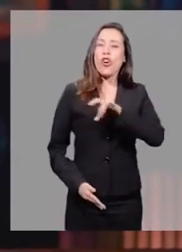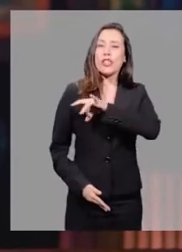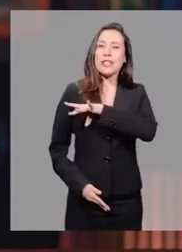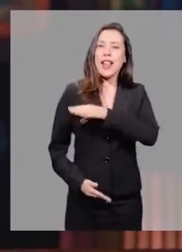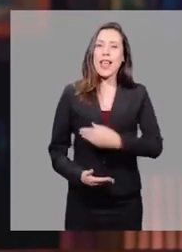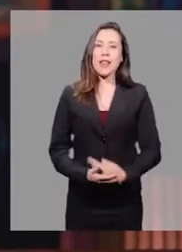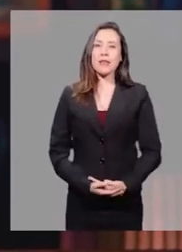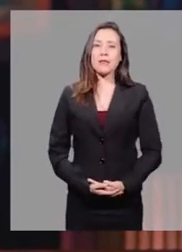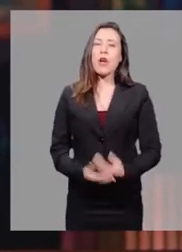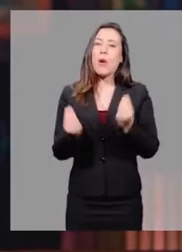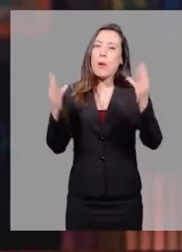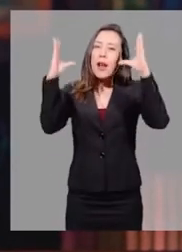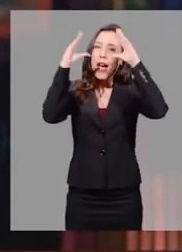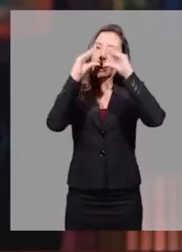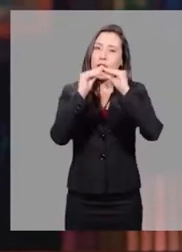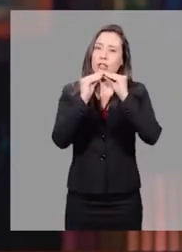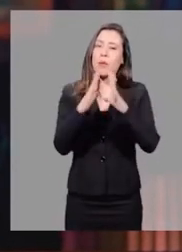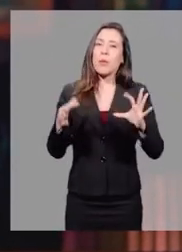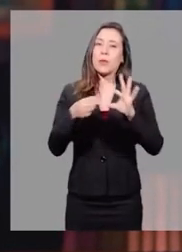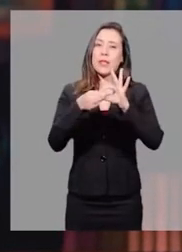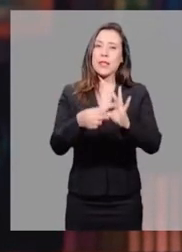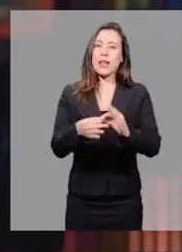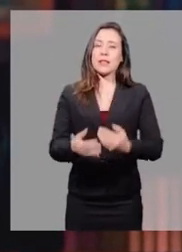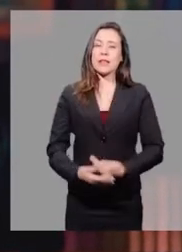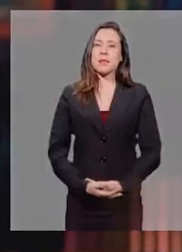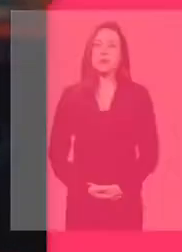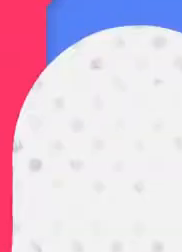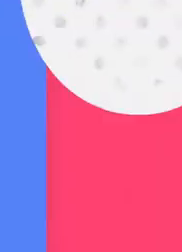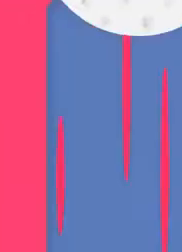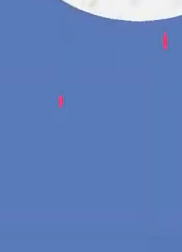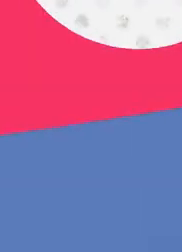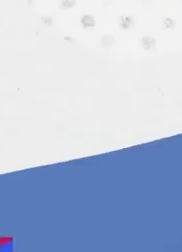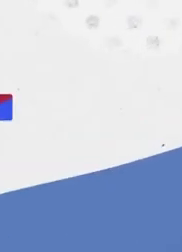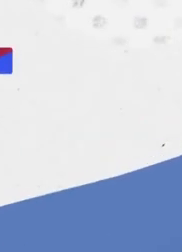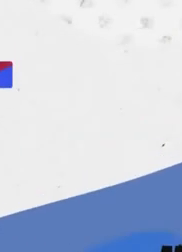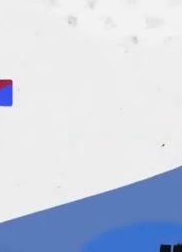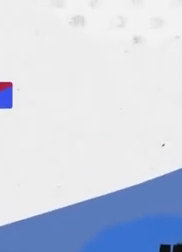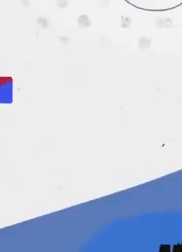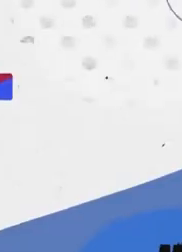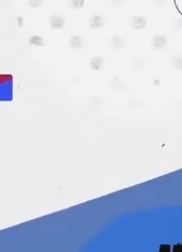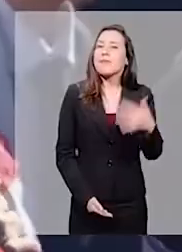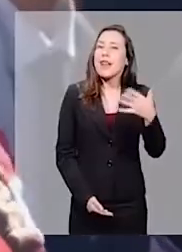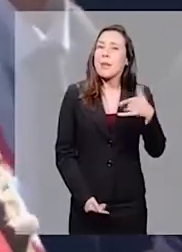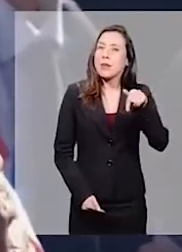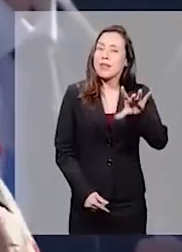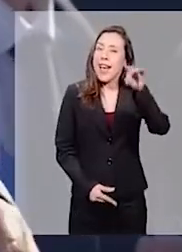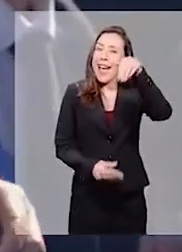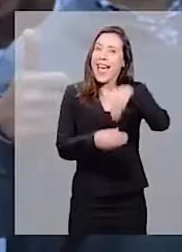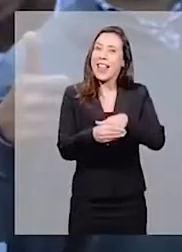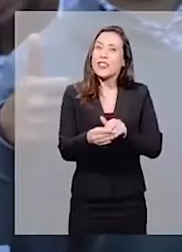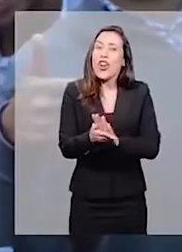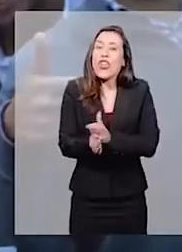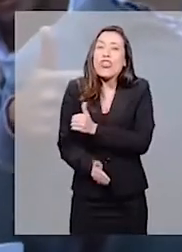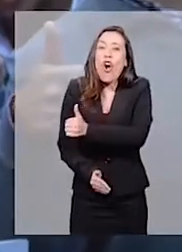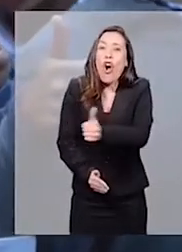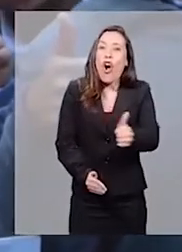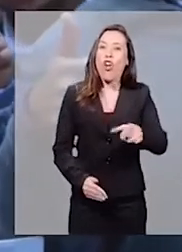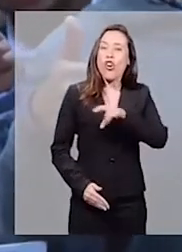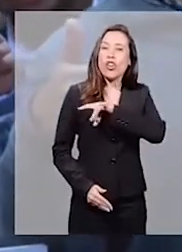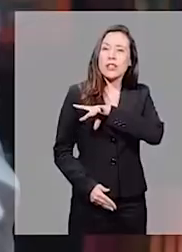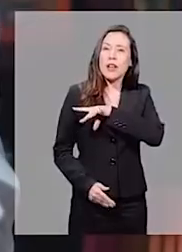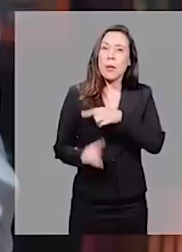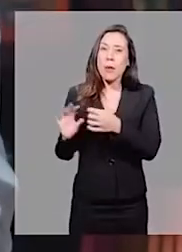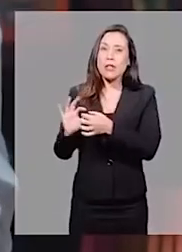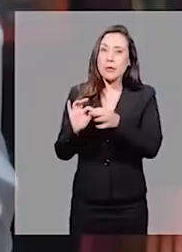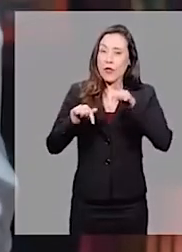de la democracia, tras lo cual llamó a la unidad y colaboración de todos los ciudadanos. Yo voy a ser el presidente de todos los chilenos, de